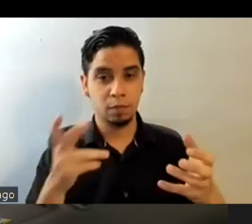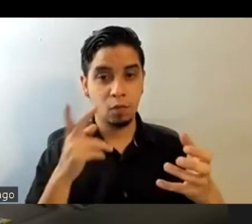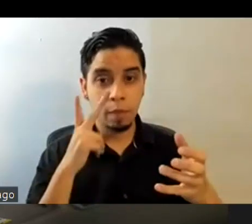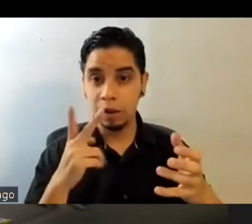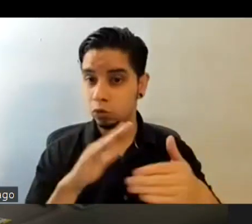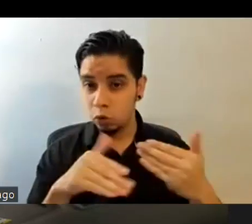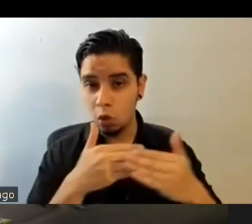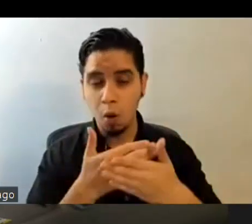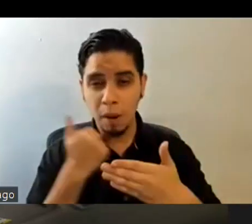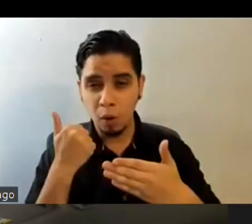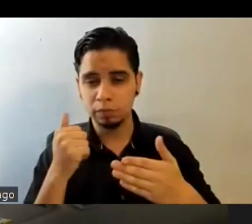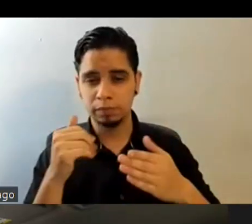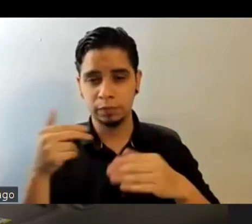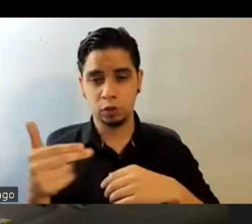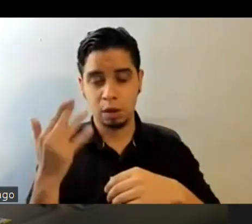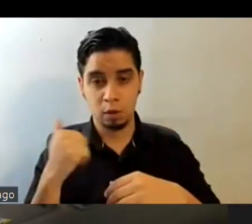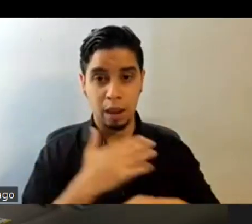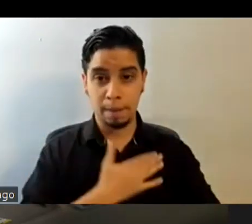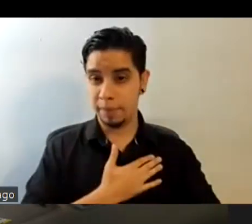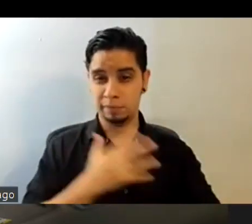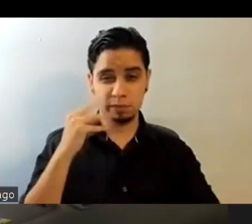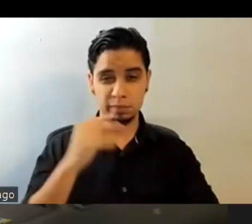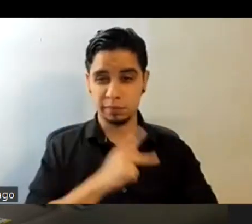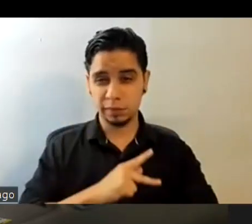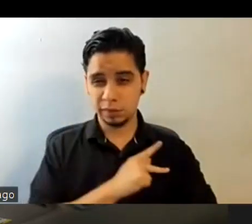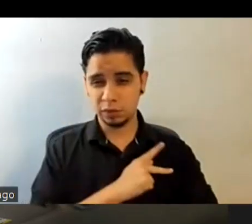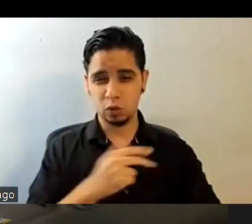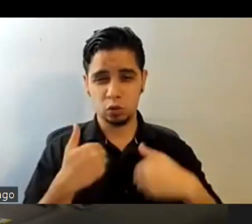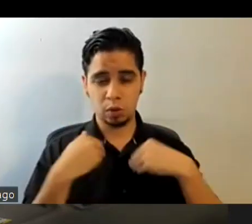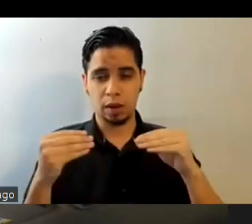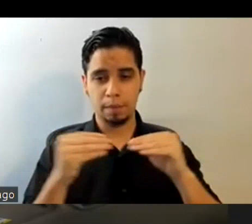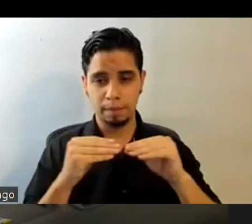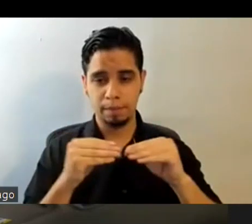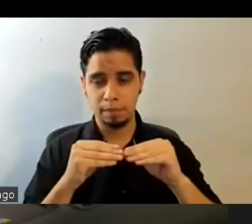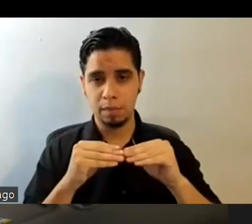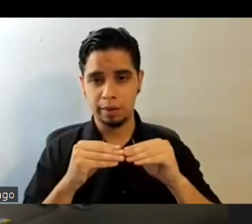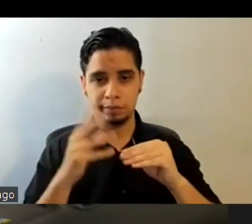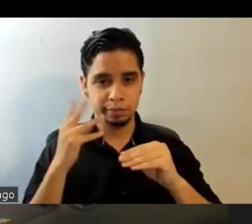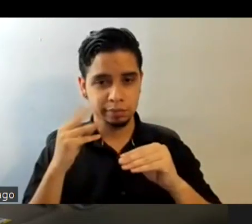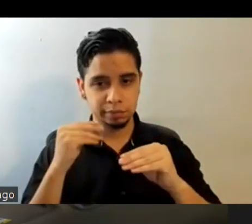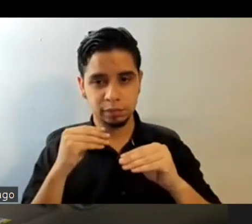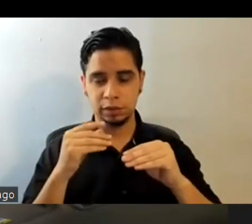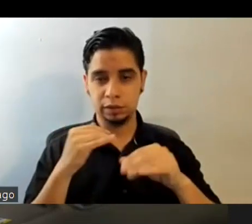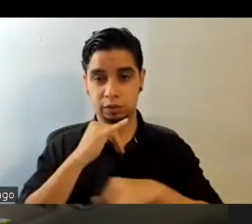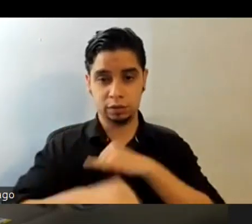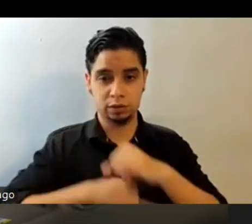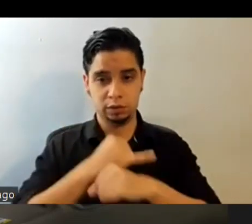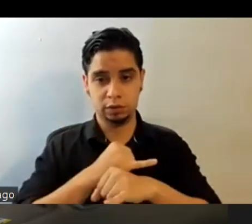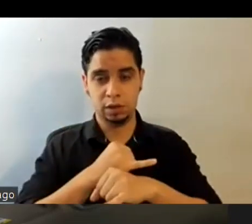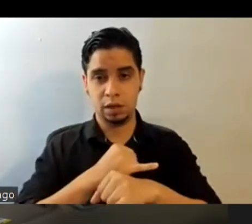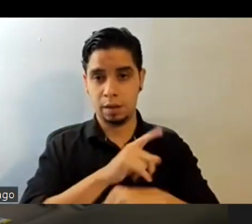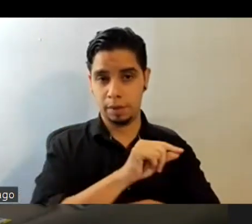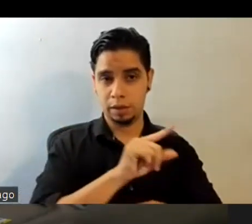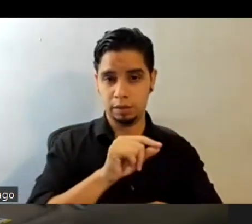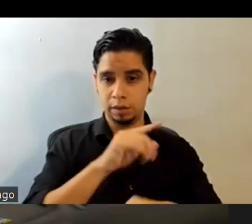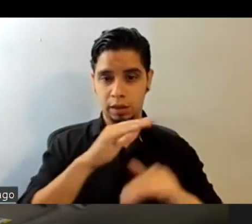historia, porque en mi experiencia personal, yo tuve más experiencias internacionales en el 2020 que anteriormente.